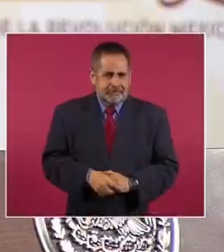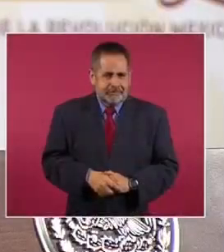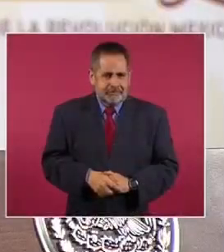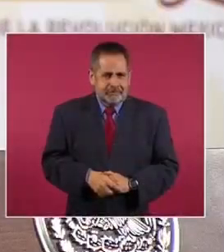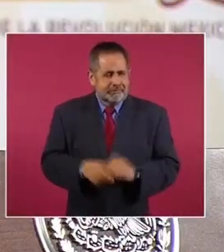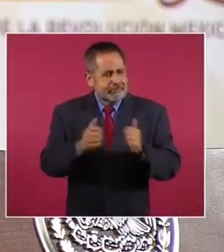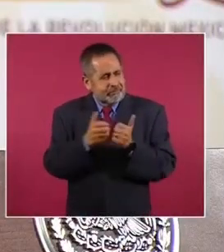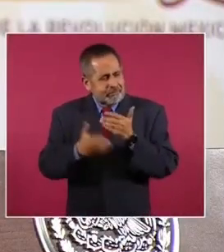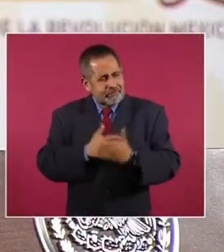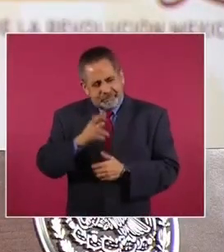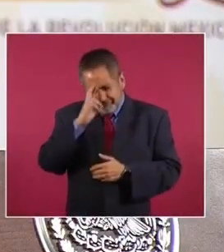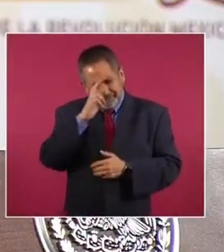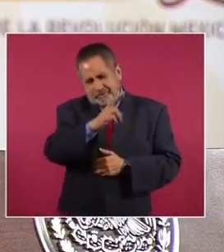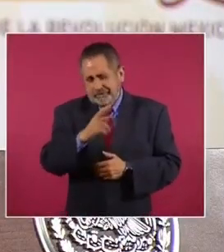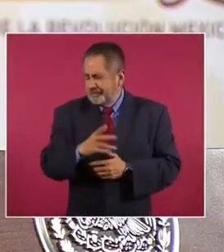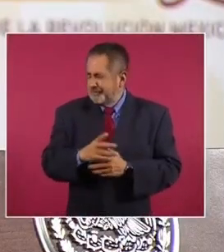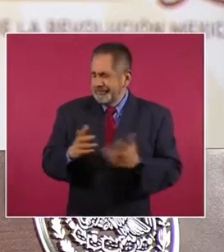todo respeto